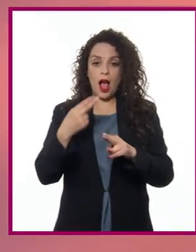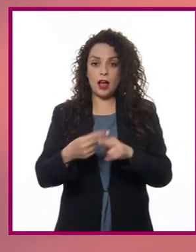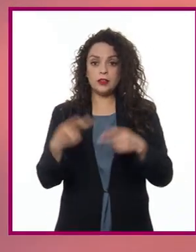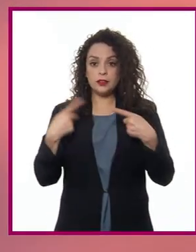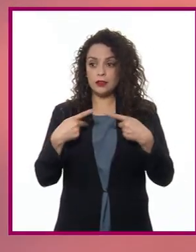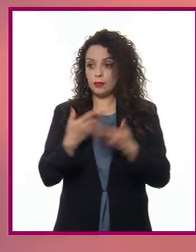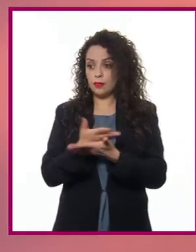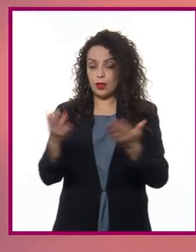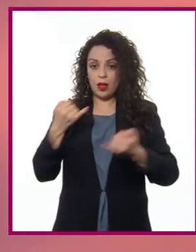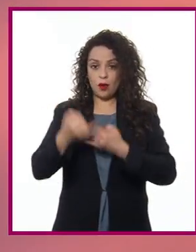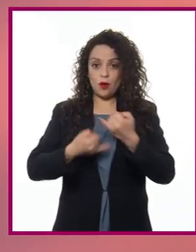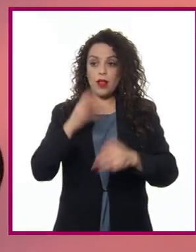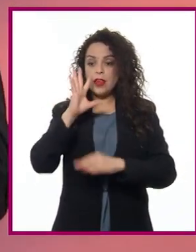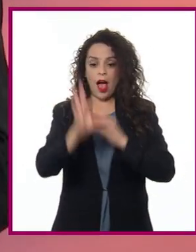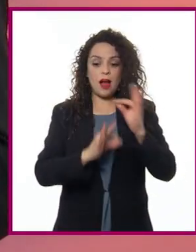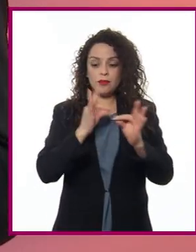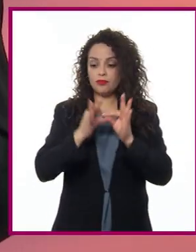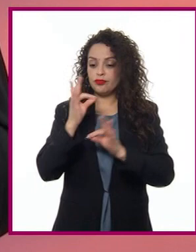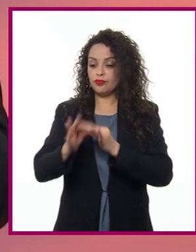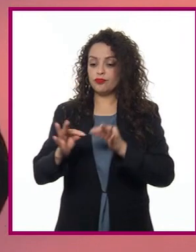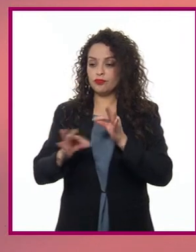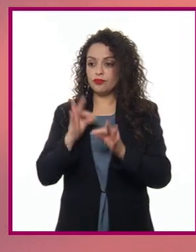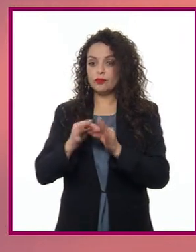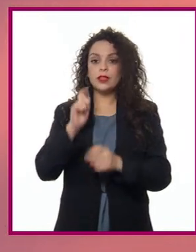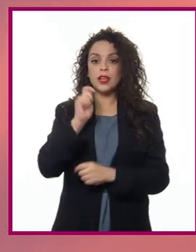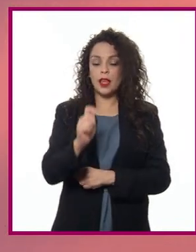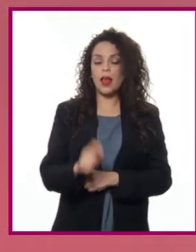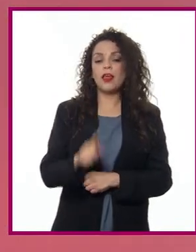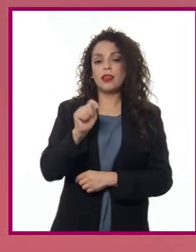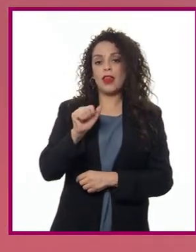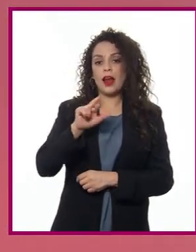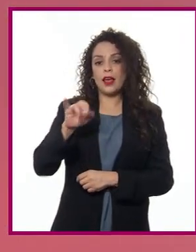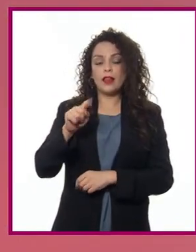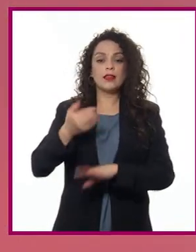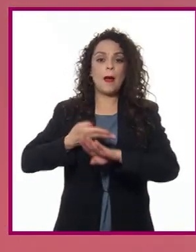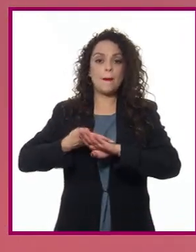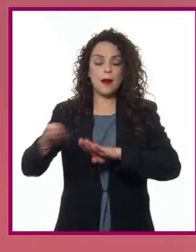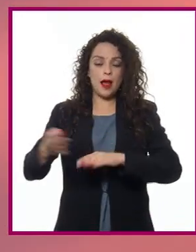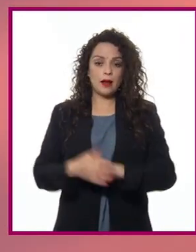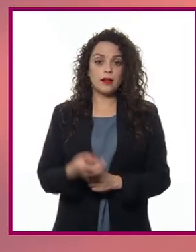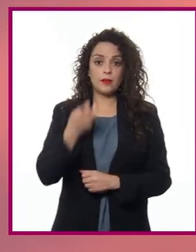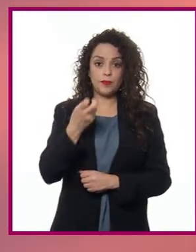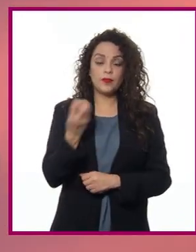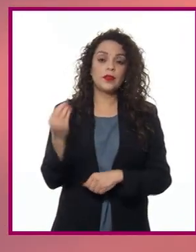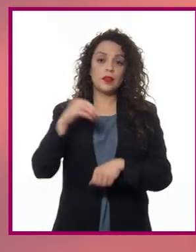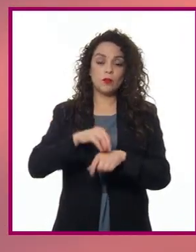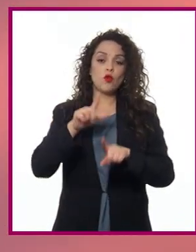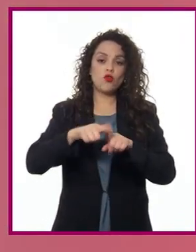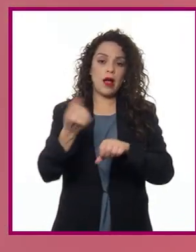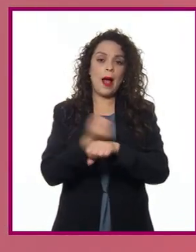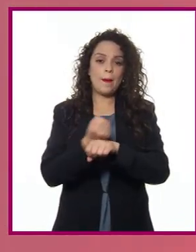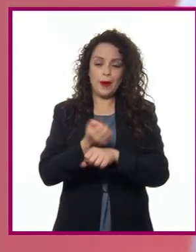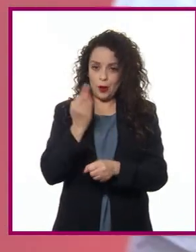jugadores hayan completado con las tarjetas blancas las fórmulas indicadas en las tarjetas de color amarillo. Vamos a jugar.